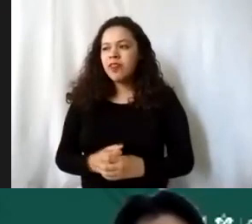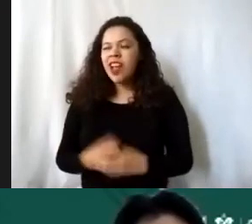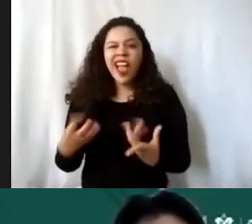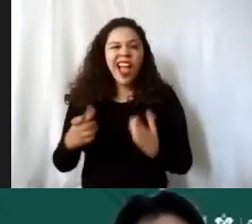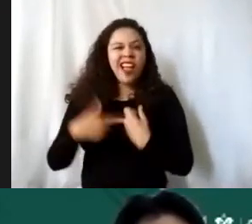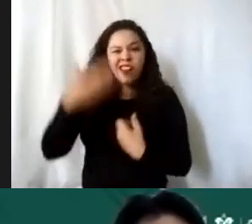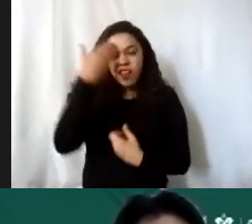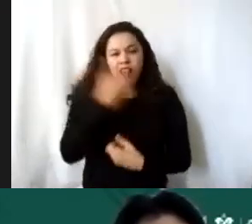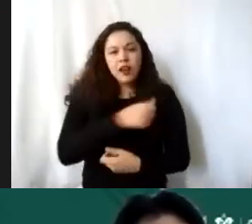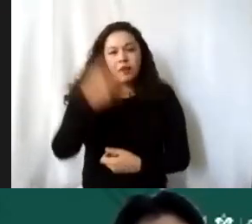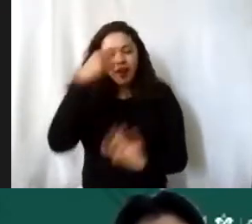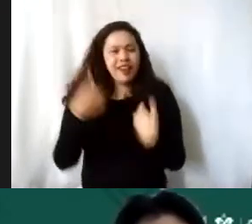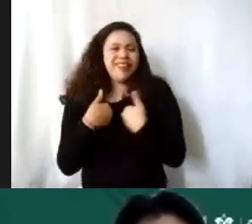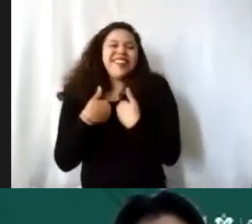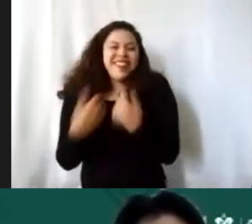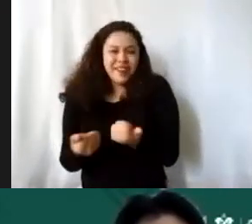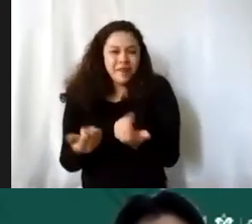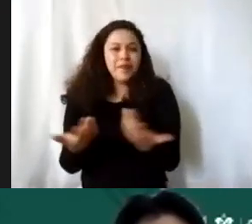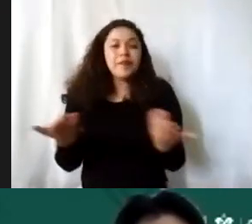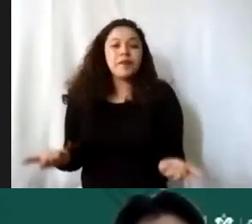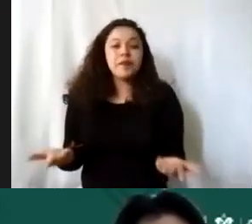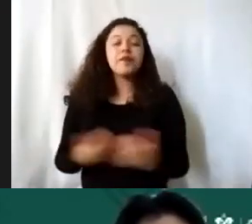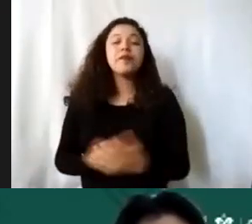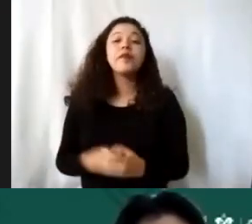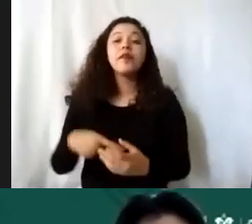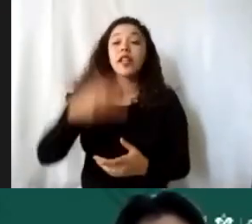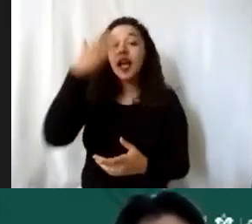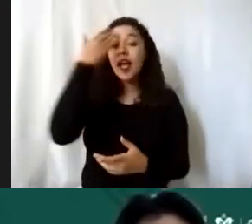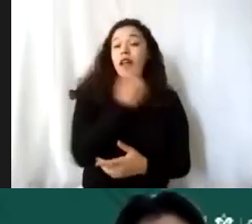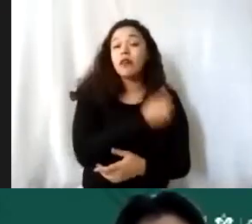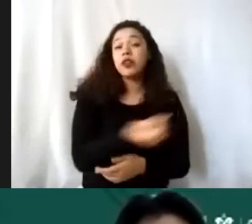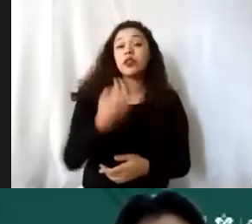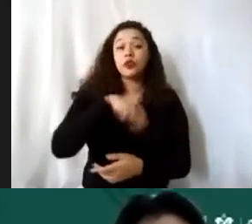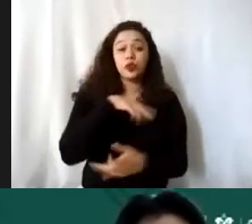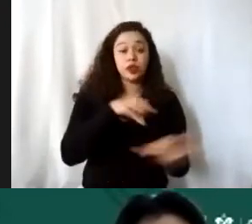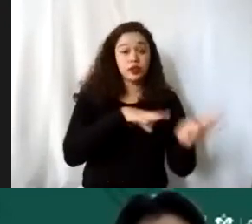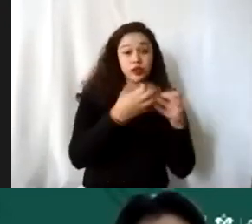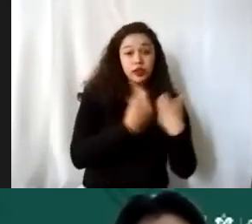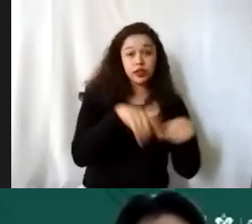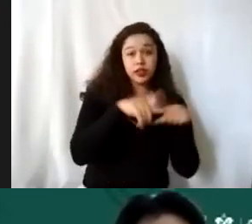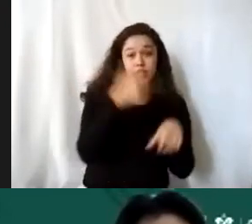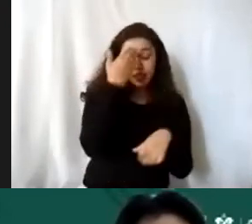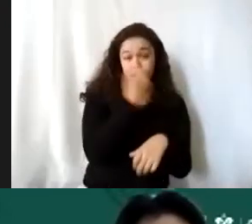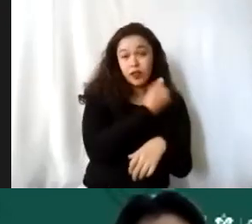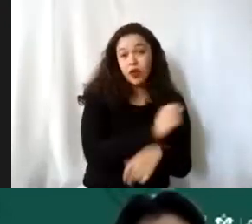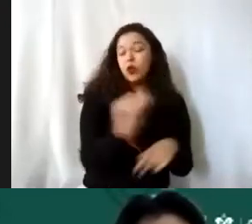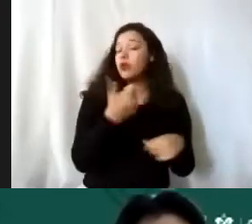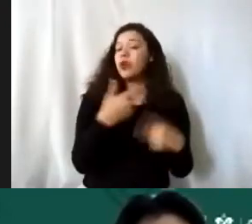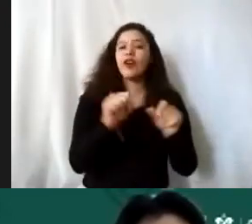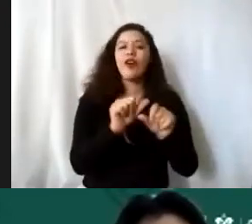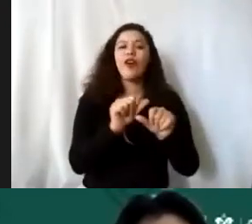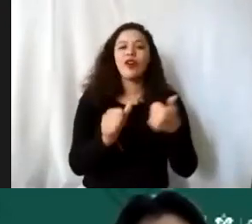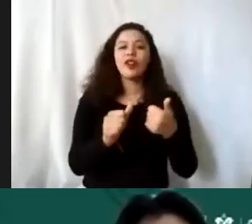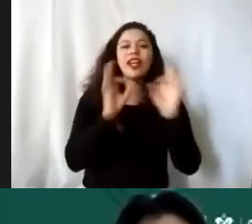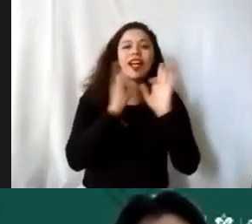de entendimiento, ¿no? Pero la capacidad que tenemos los trabajadores sociales es otra por nuestra